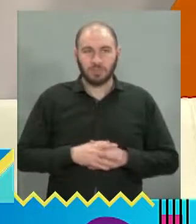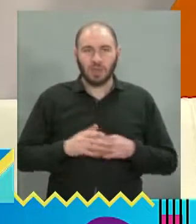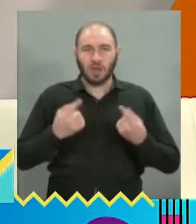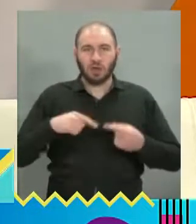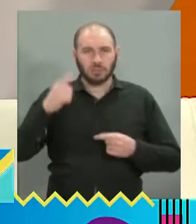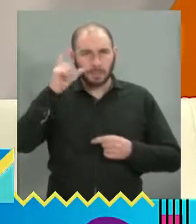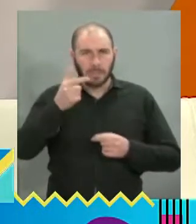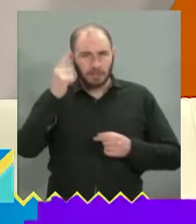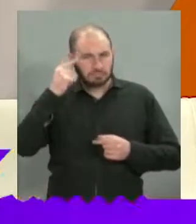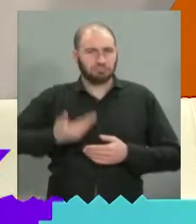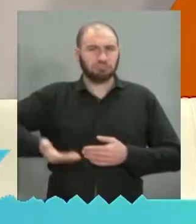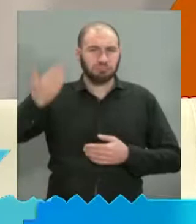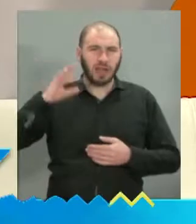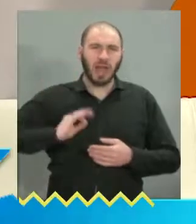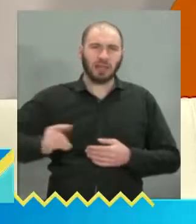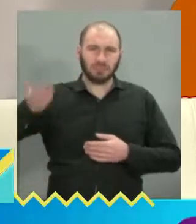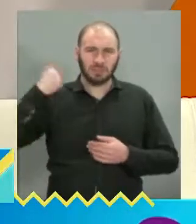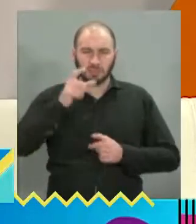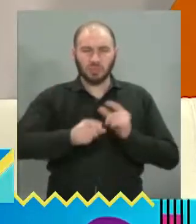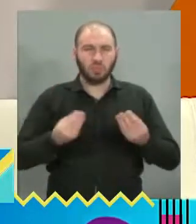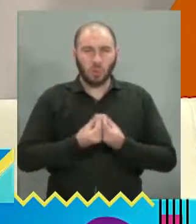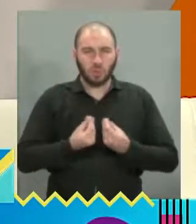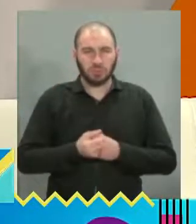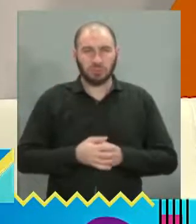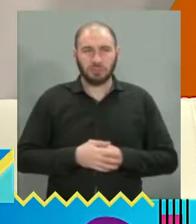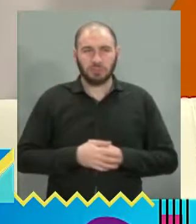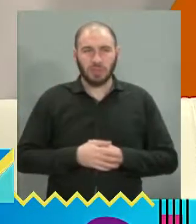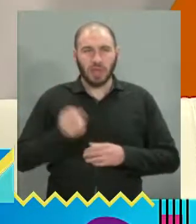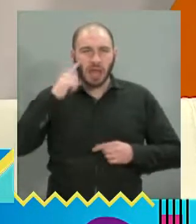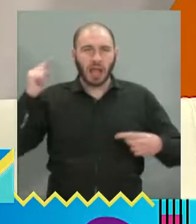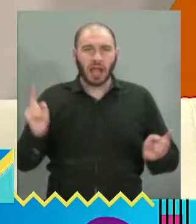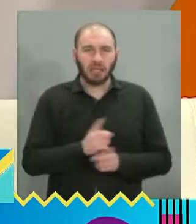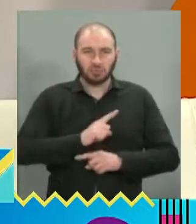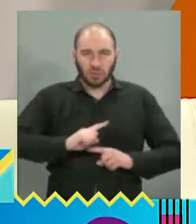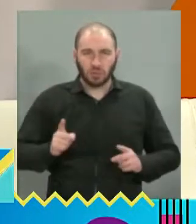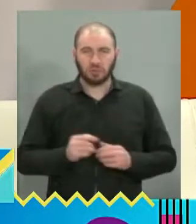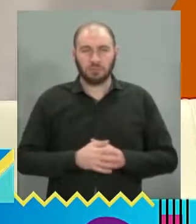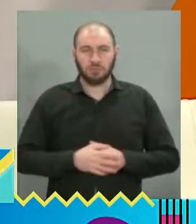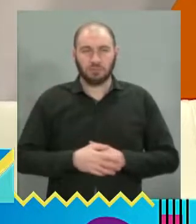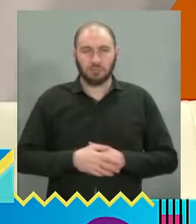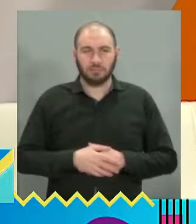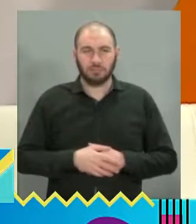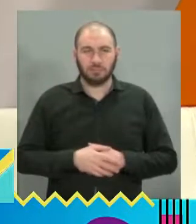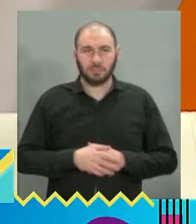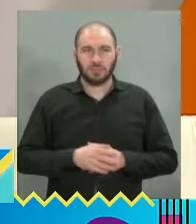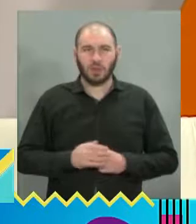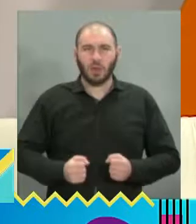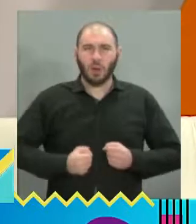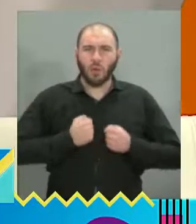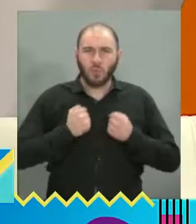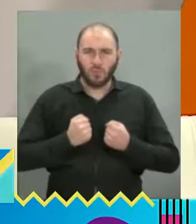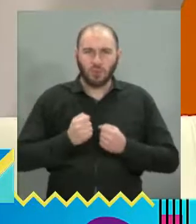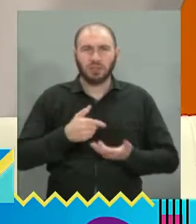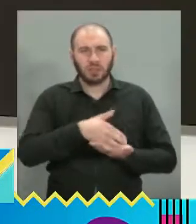términos pensados hace muchos años, ¿sí?, por mucha gente, que no es casual, no es que se empieza a comunicar, con una fuerte carga